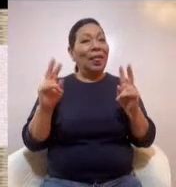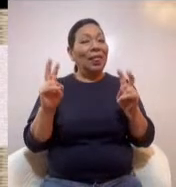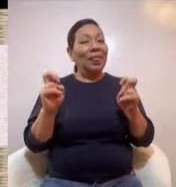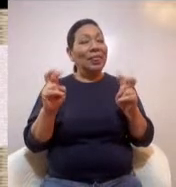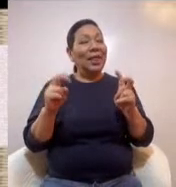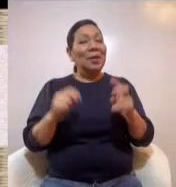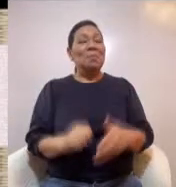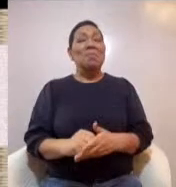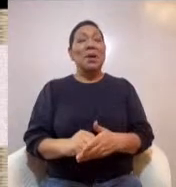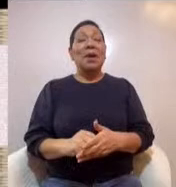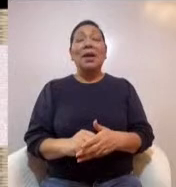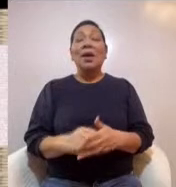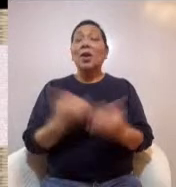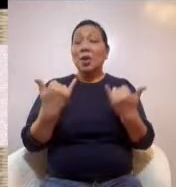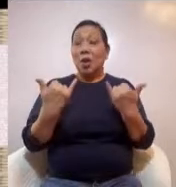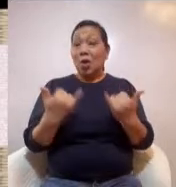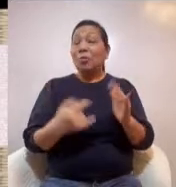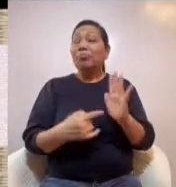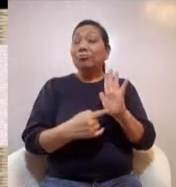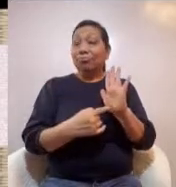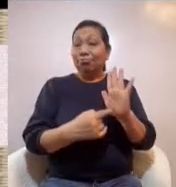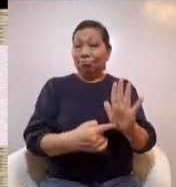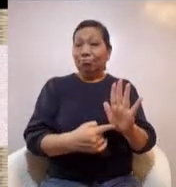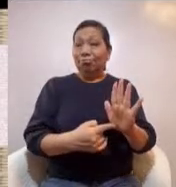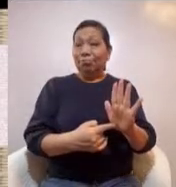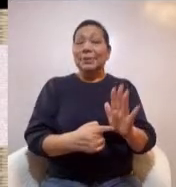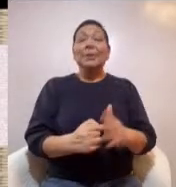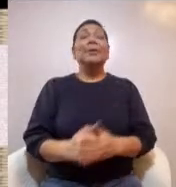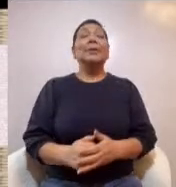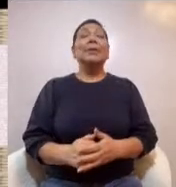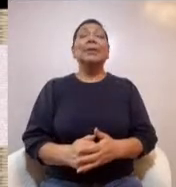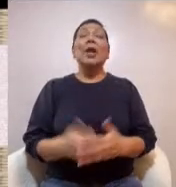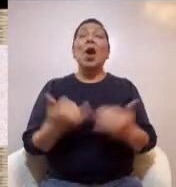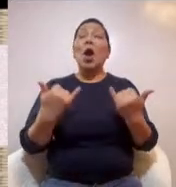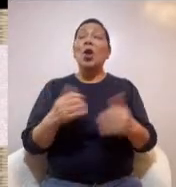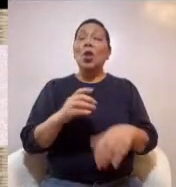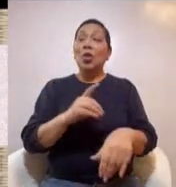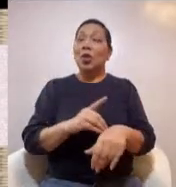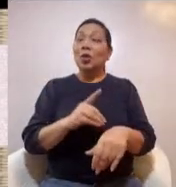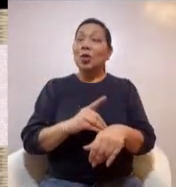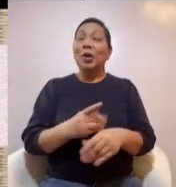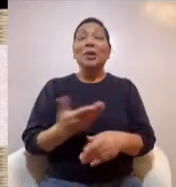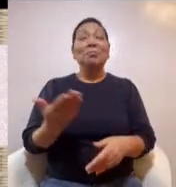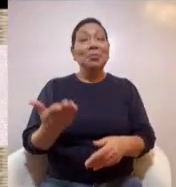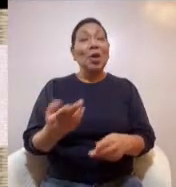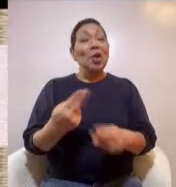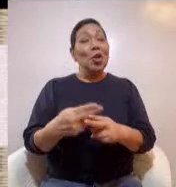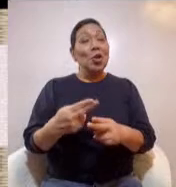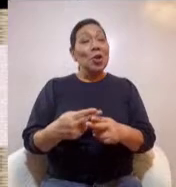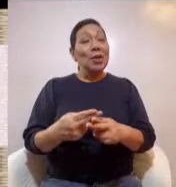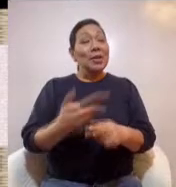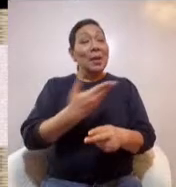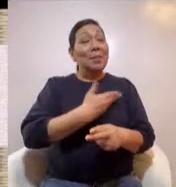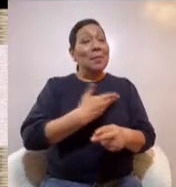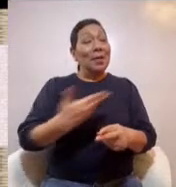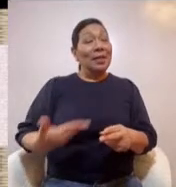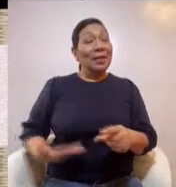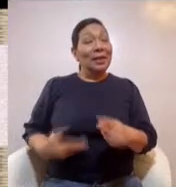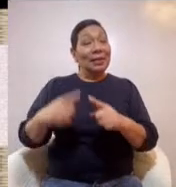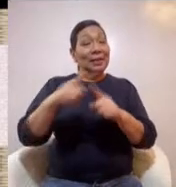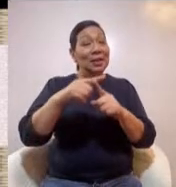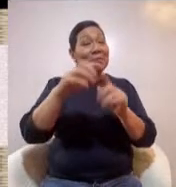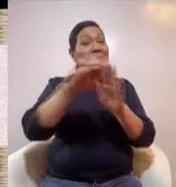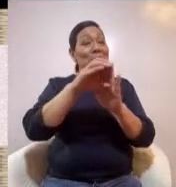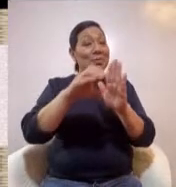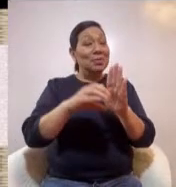el tema que hoy precisamente nos convoca. Doctora Luz Patricia, a nombre de la presidenta